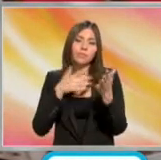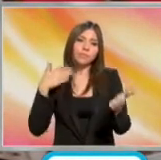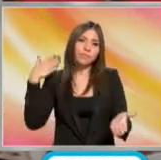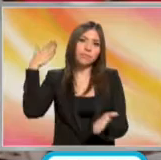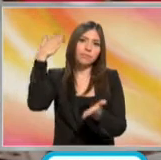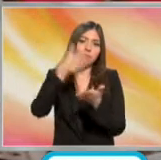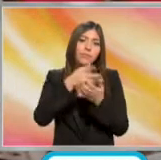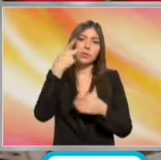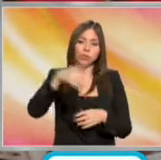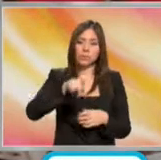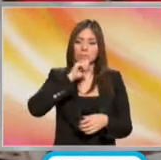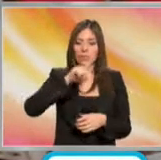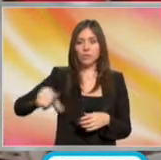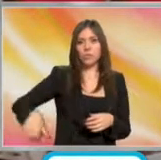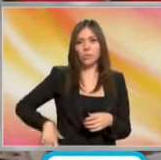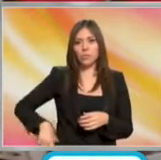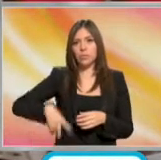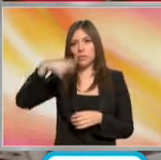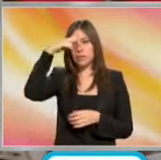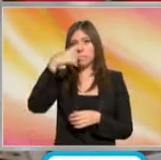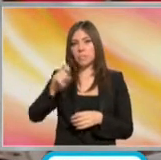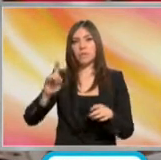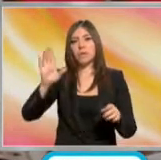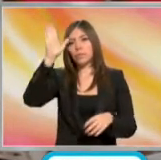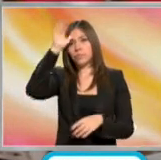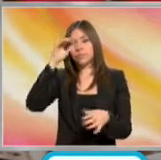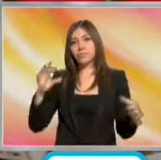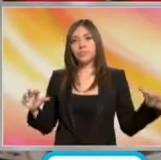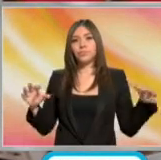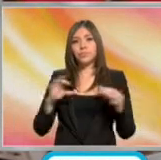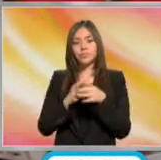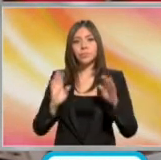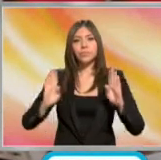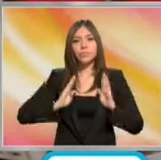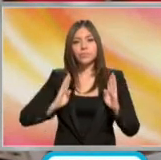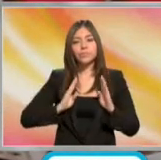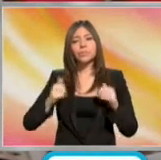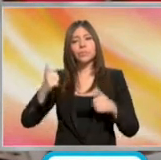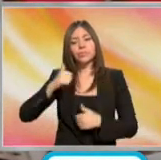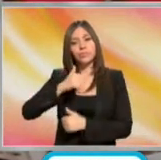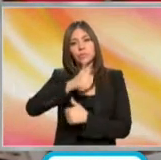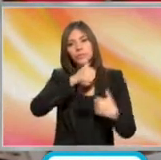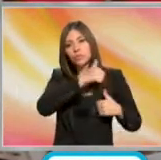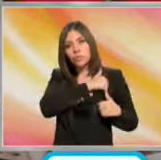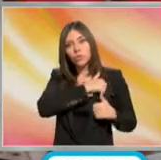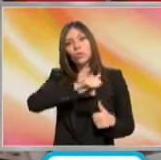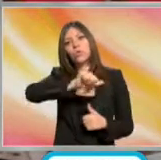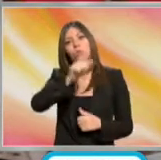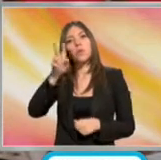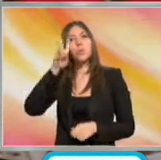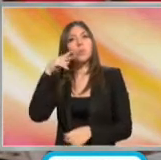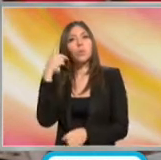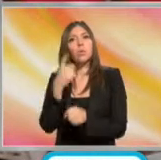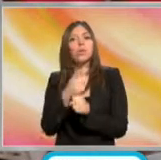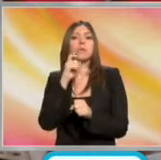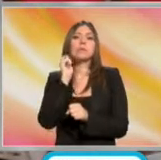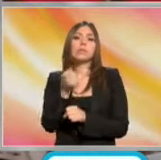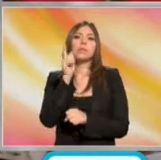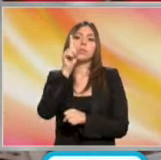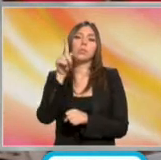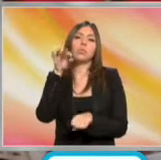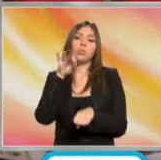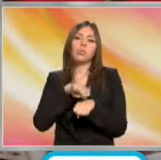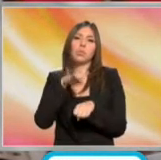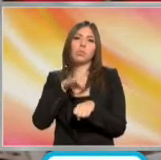el gobierno mexicano con el ejército y con algunos voluntarios, entre ellos un doctor de apellido